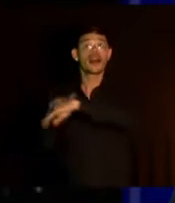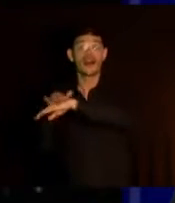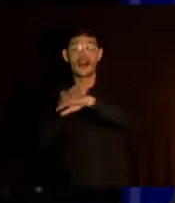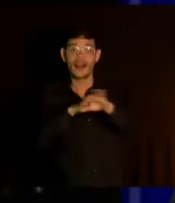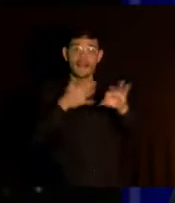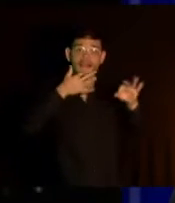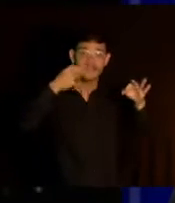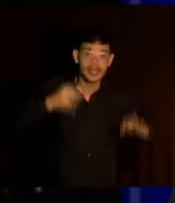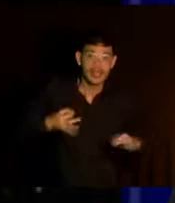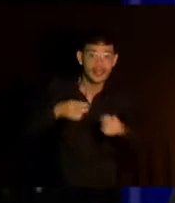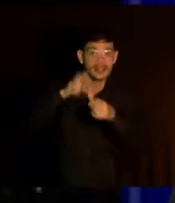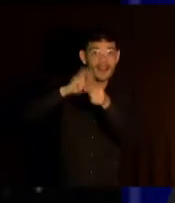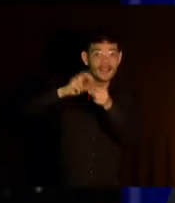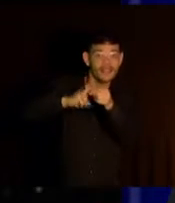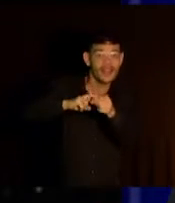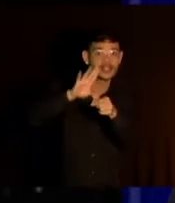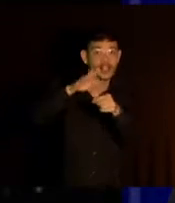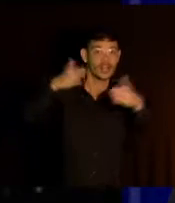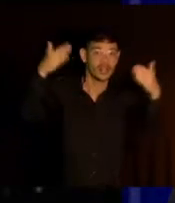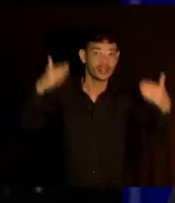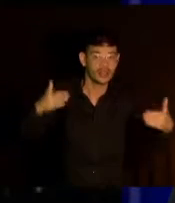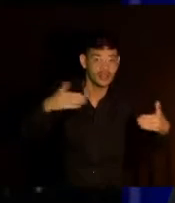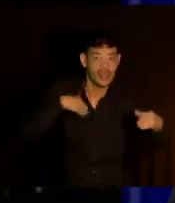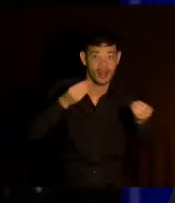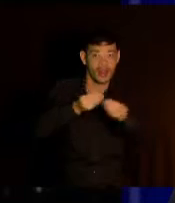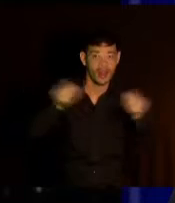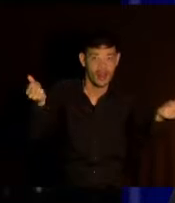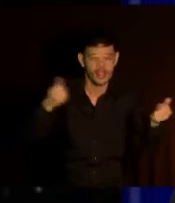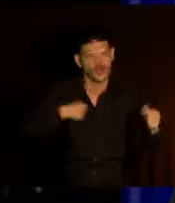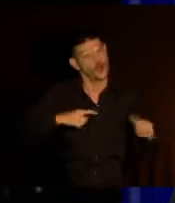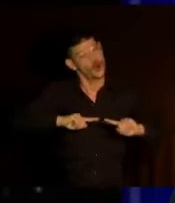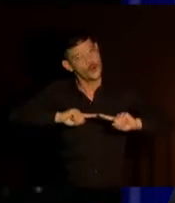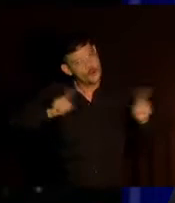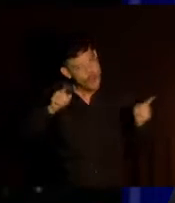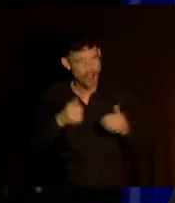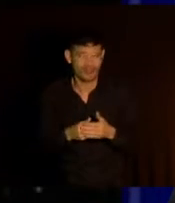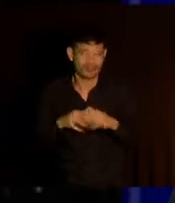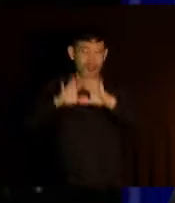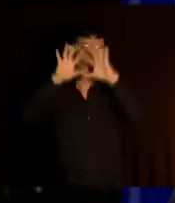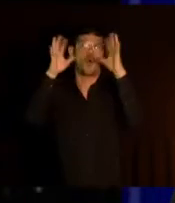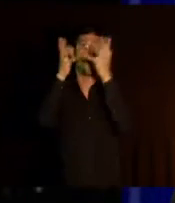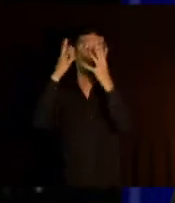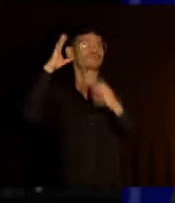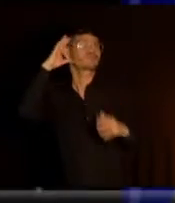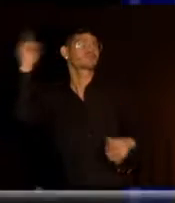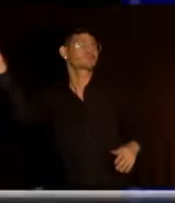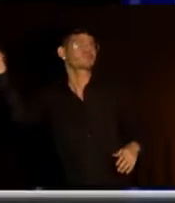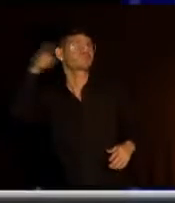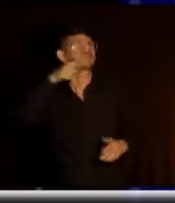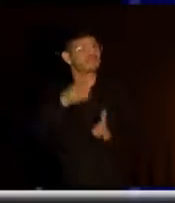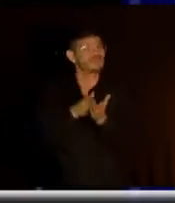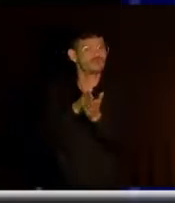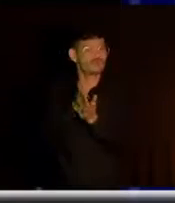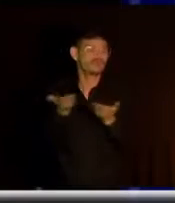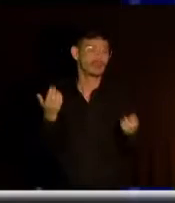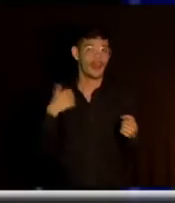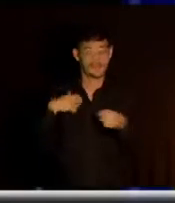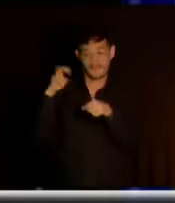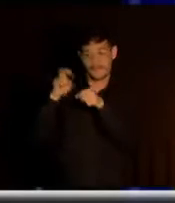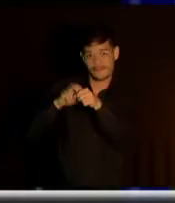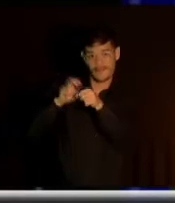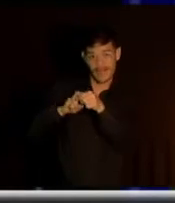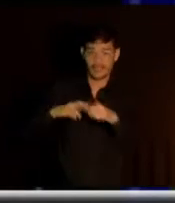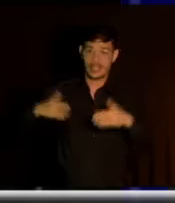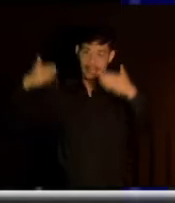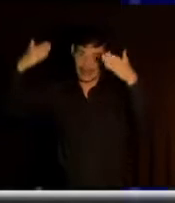no se van a acabar. El mundo funciona de esa manera. Tenemos federaciones por discapacidad actualmente que están